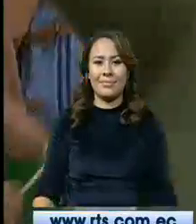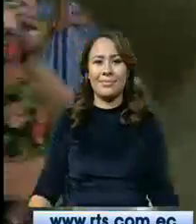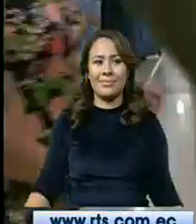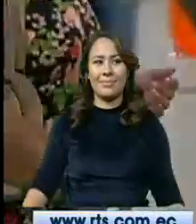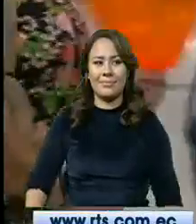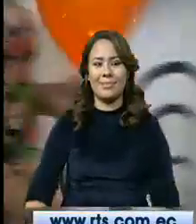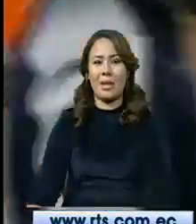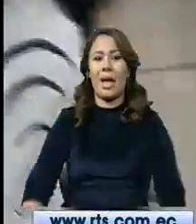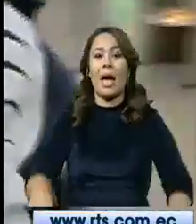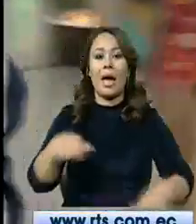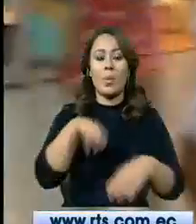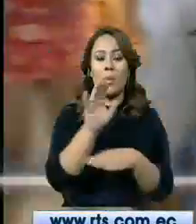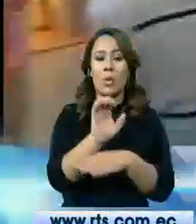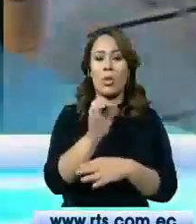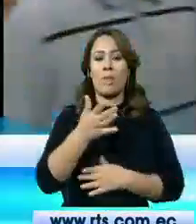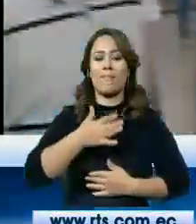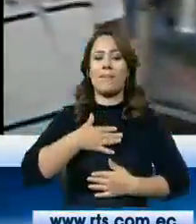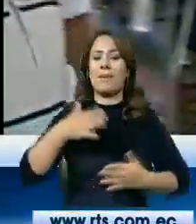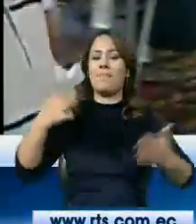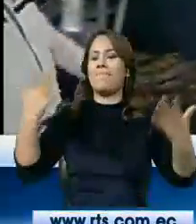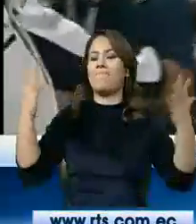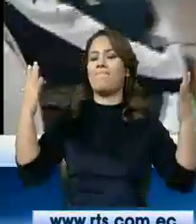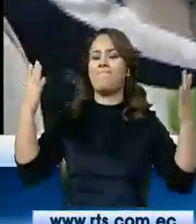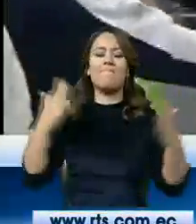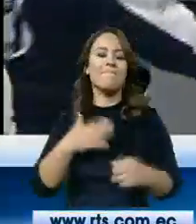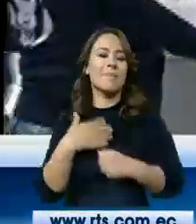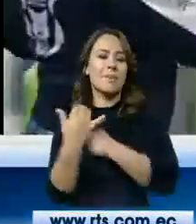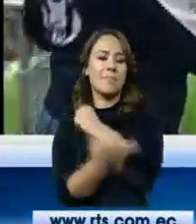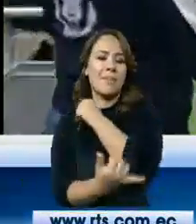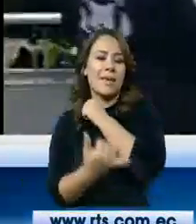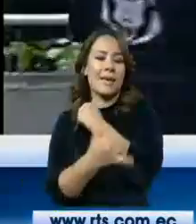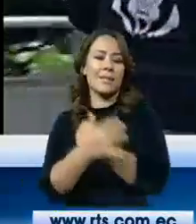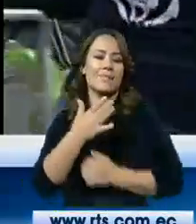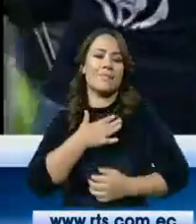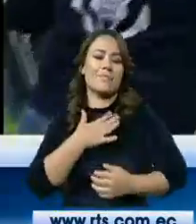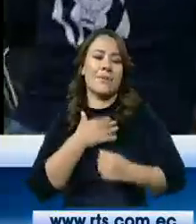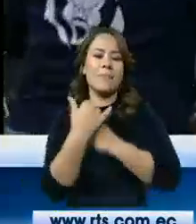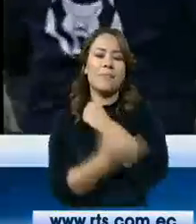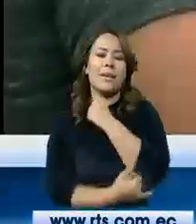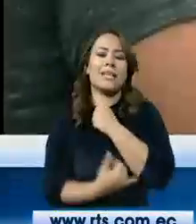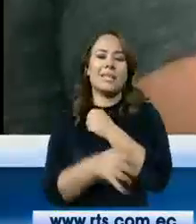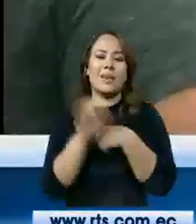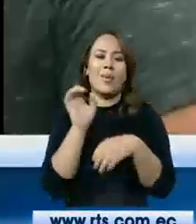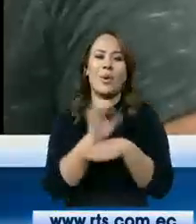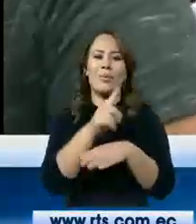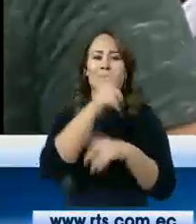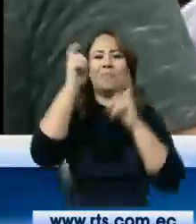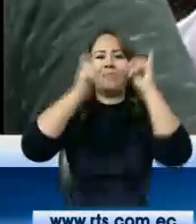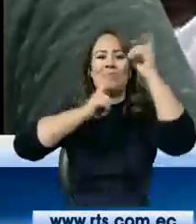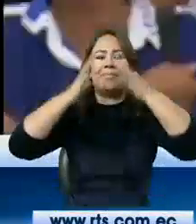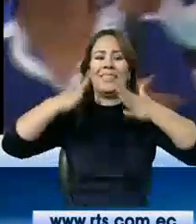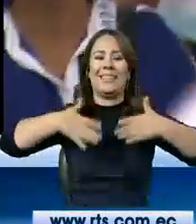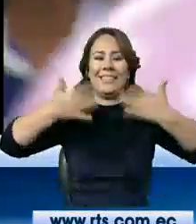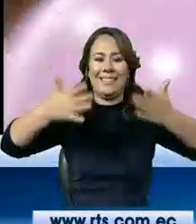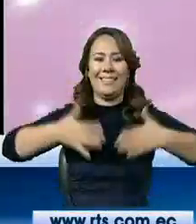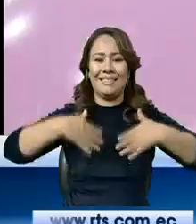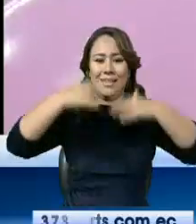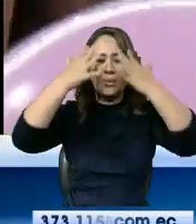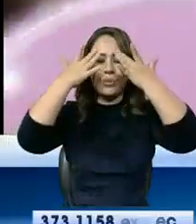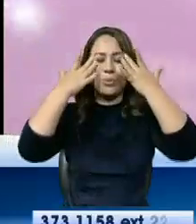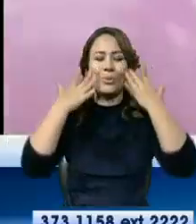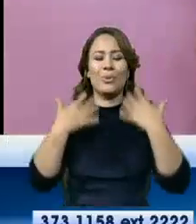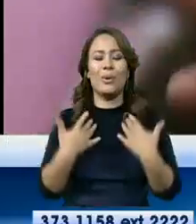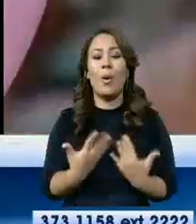¡Ecuador, mi país! ¡Ecuador, mi país! Euforia, algarabía, un derroche